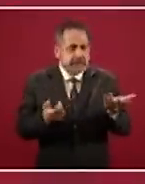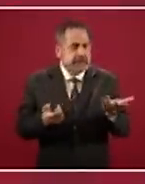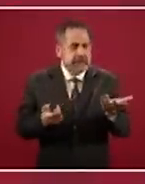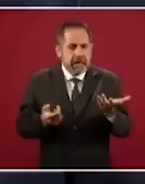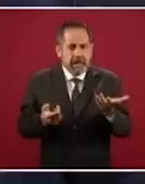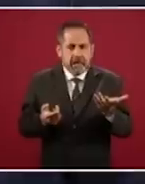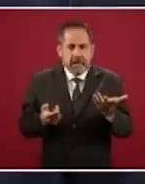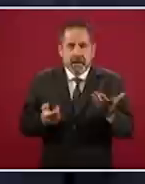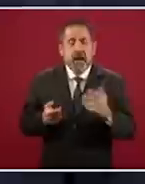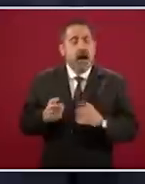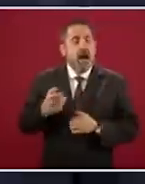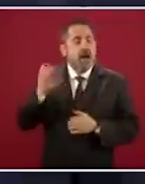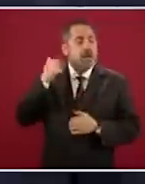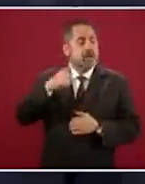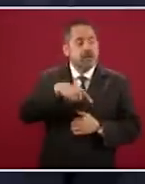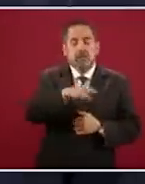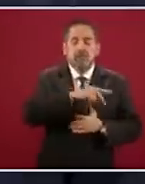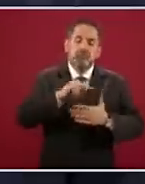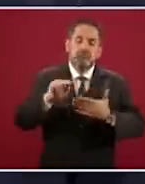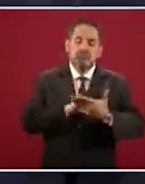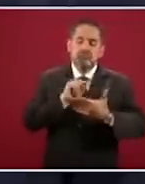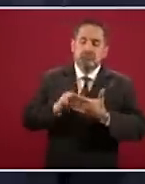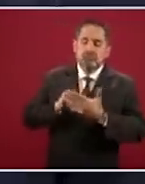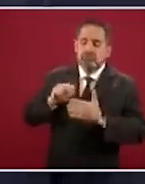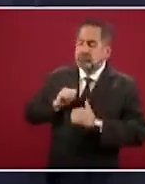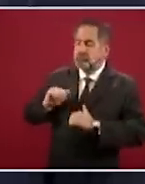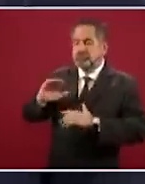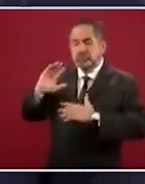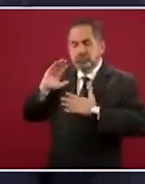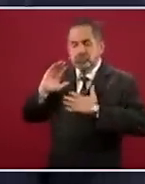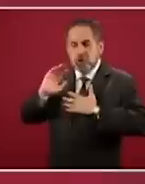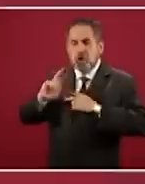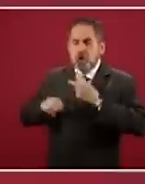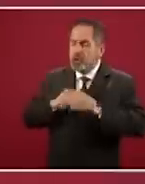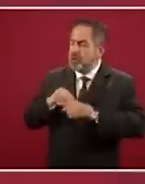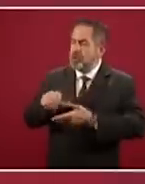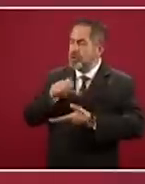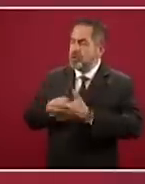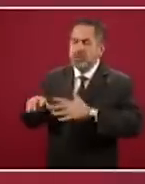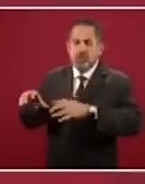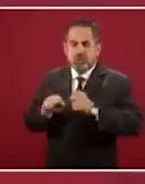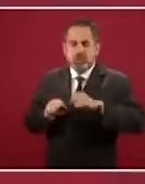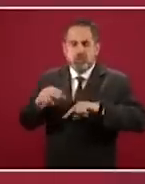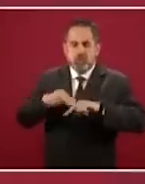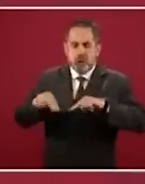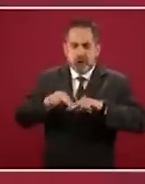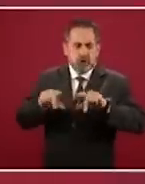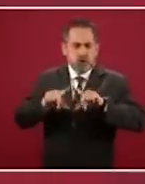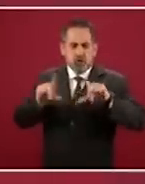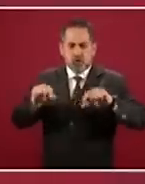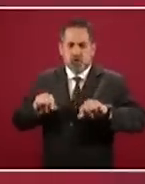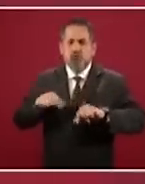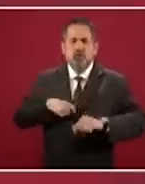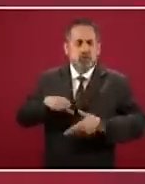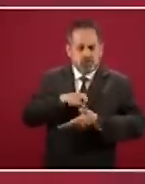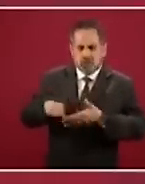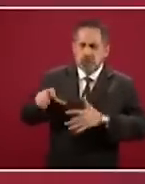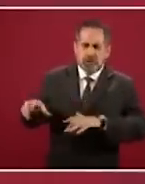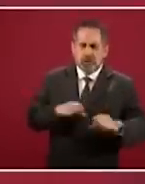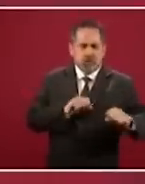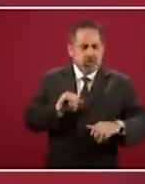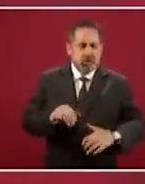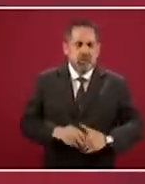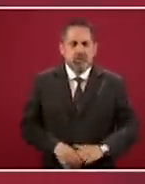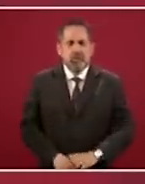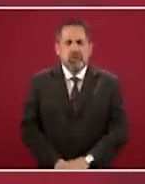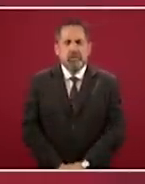carta que firmaron, donde se comprometen a adquirir los boletos. Pero si no se transparenta la